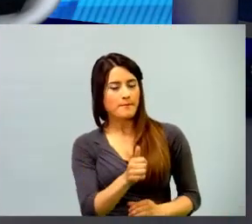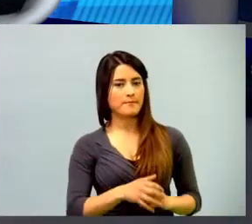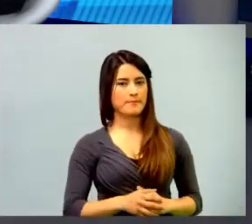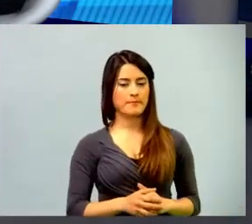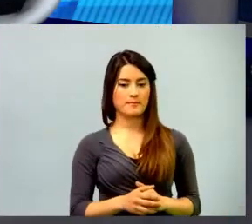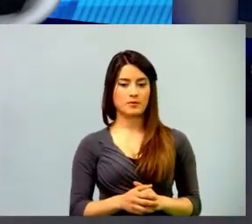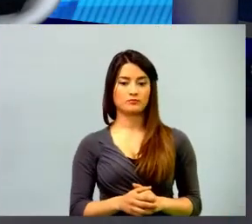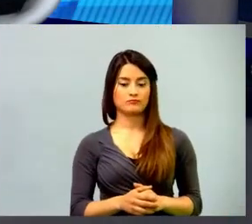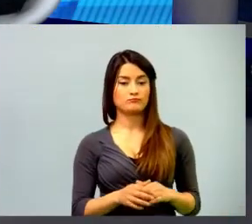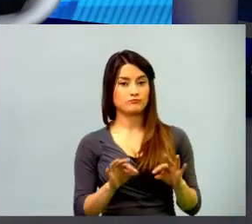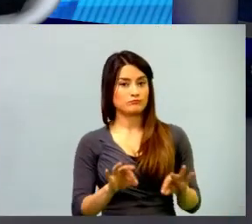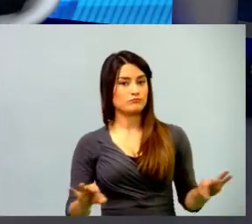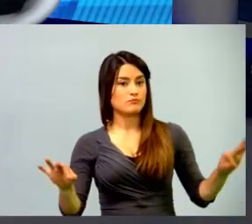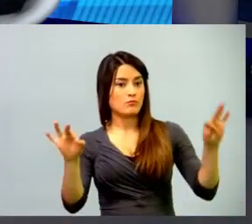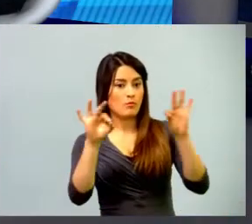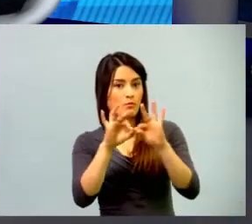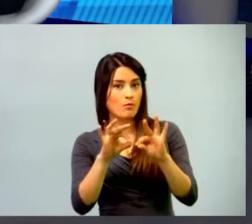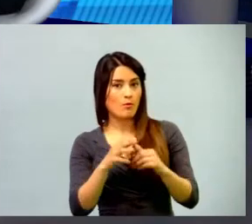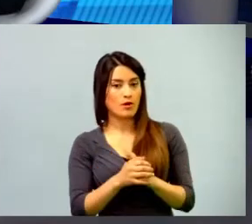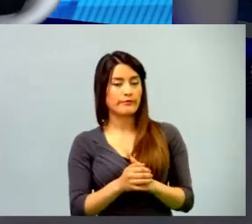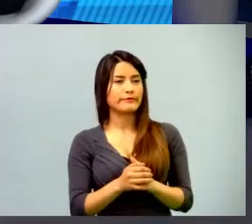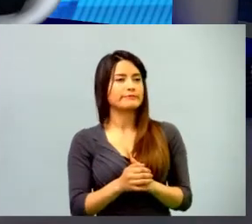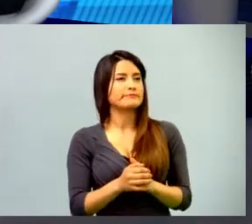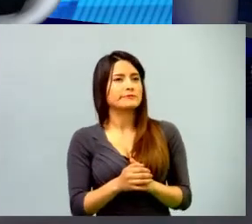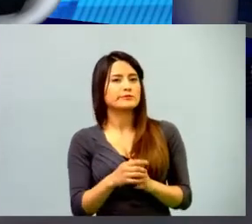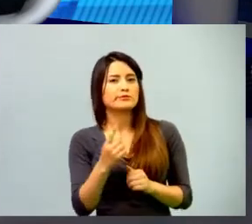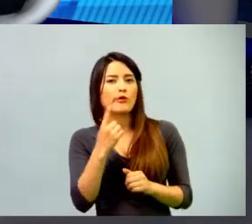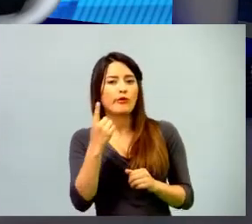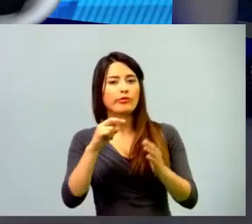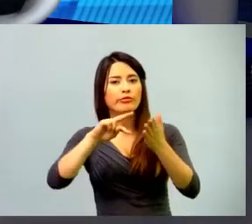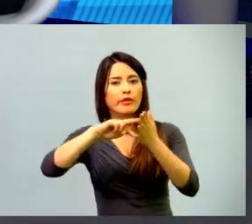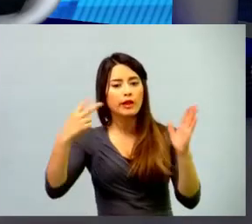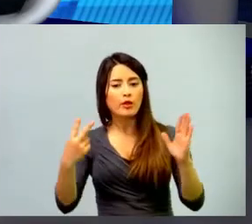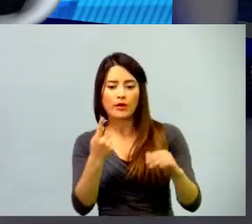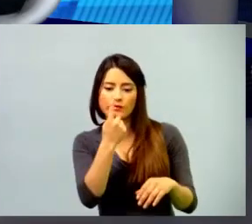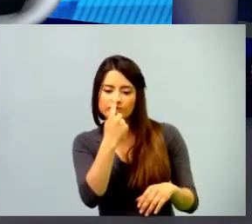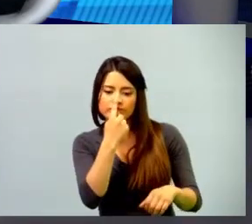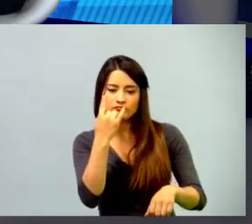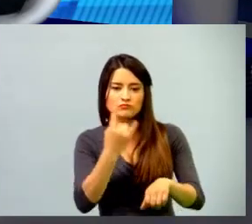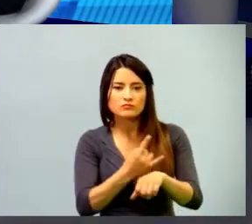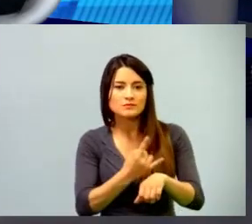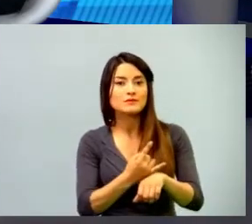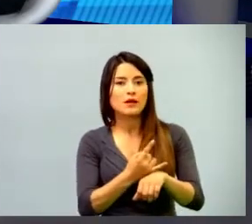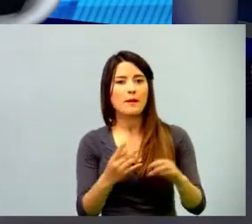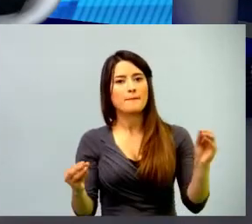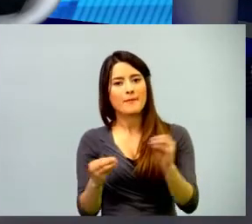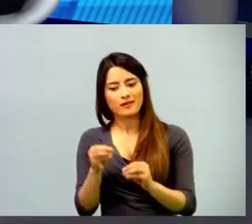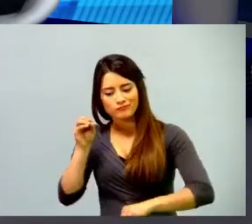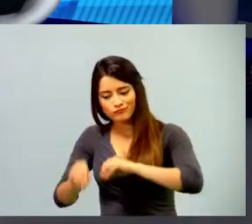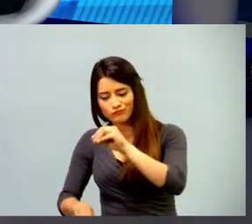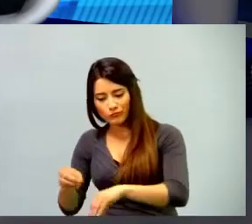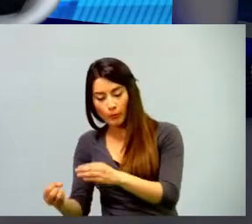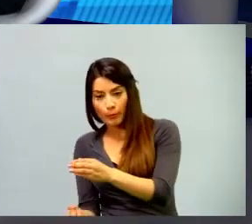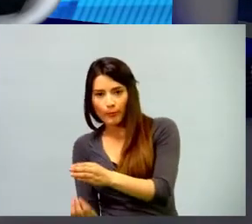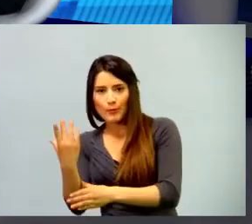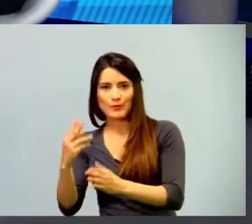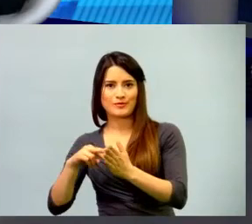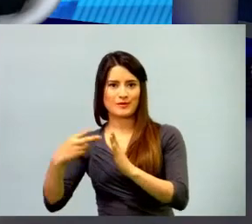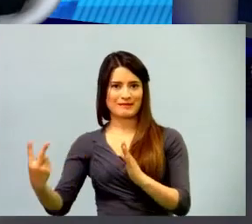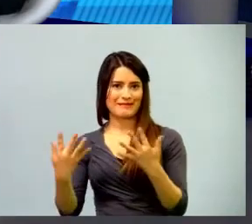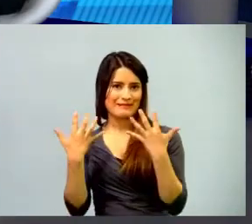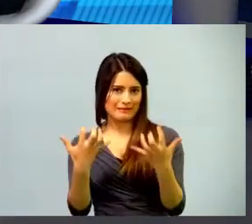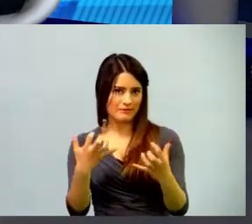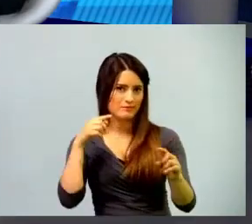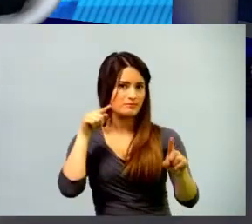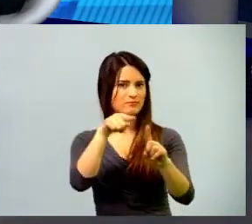de consumir tecnología, sino de producir tecnología. ¿Y quién es más que produzcan tecnología que nuestros maestros